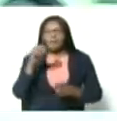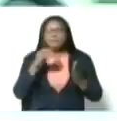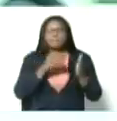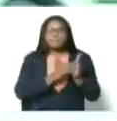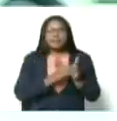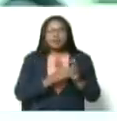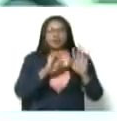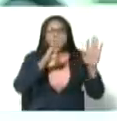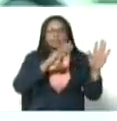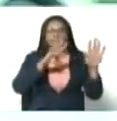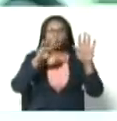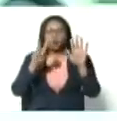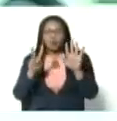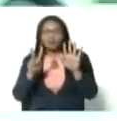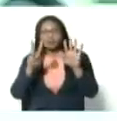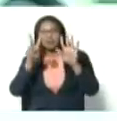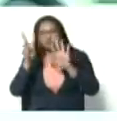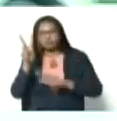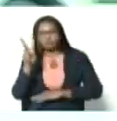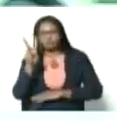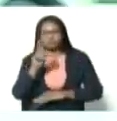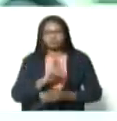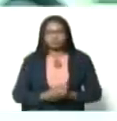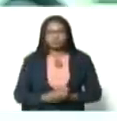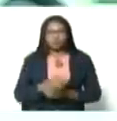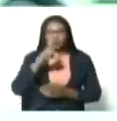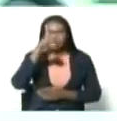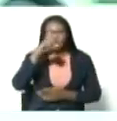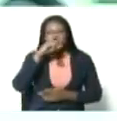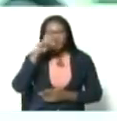del año 1992, casi un año después,